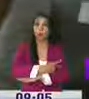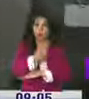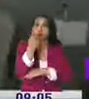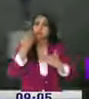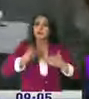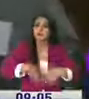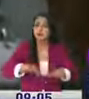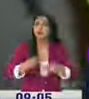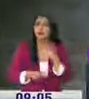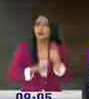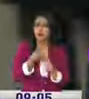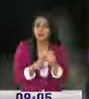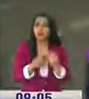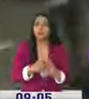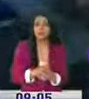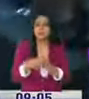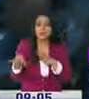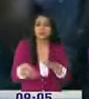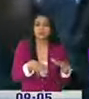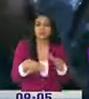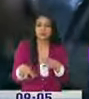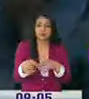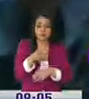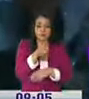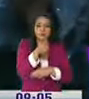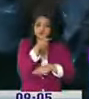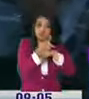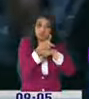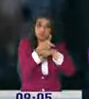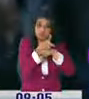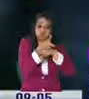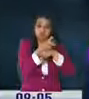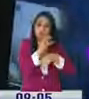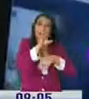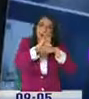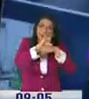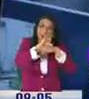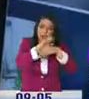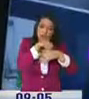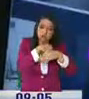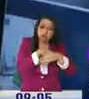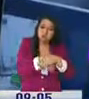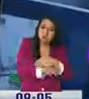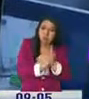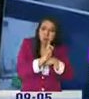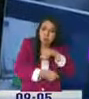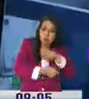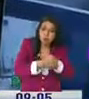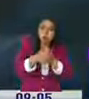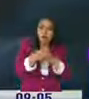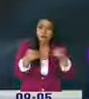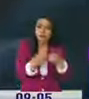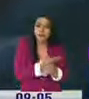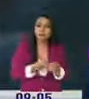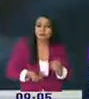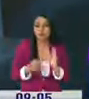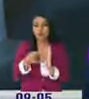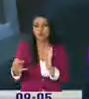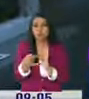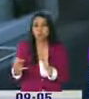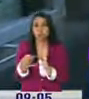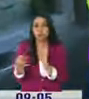a cabo la diligencia de extracción de información de la cámara que fue encontrada en el despacho presidencial. El